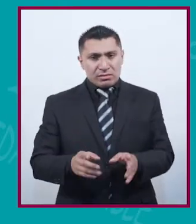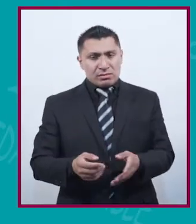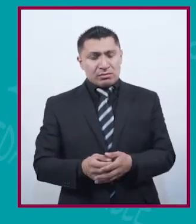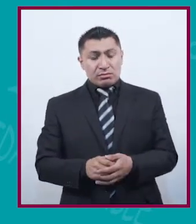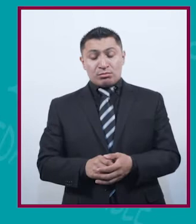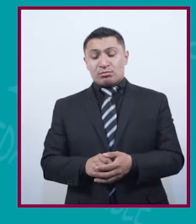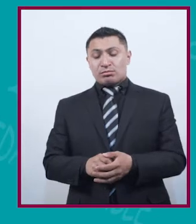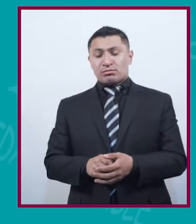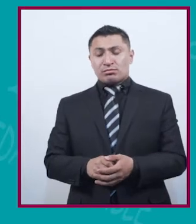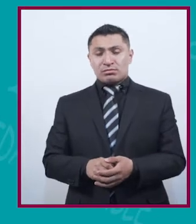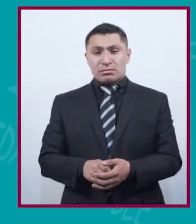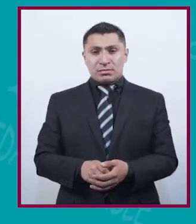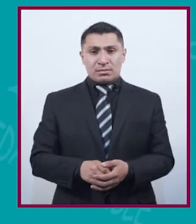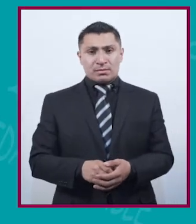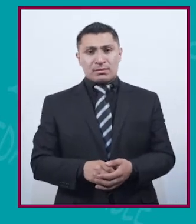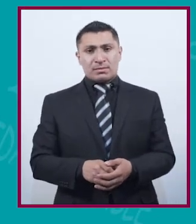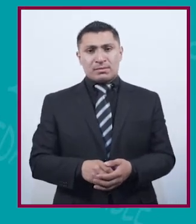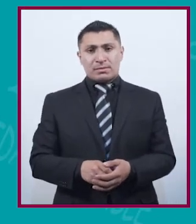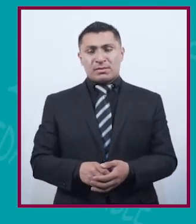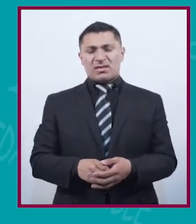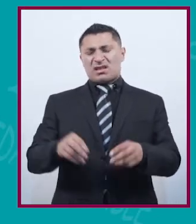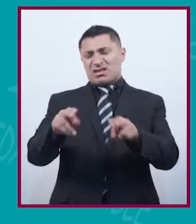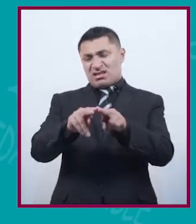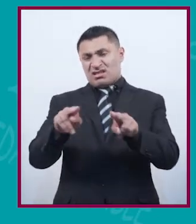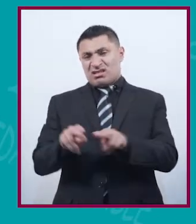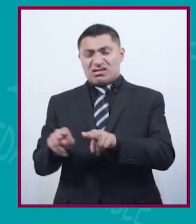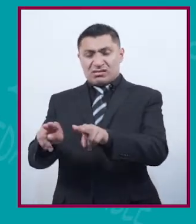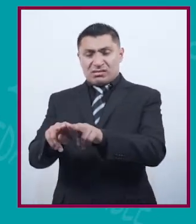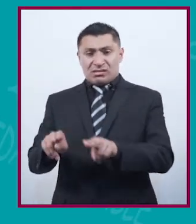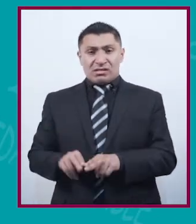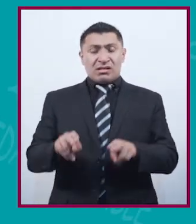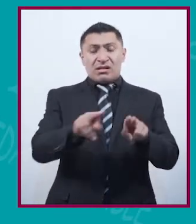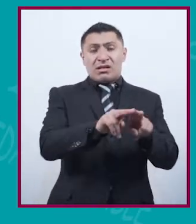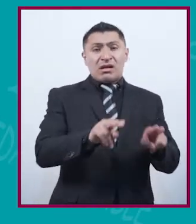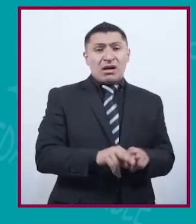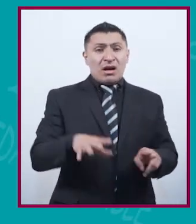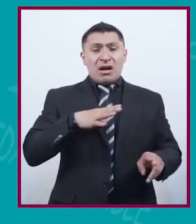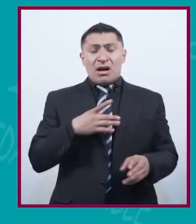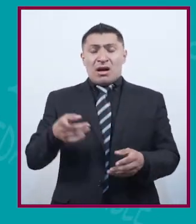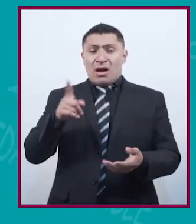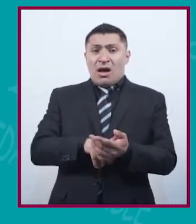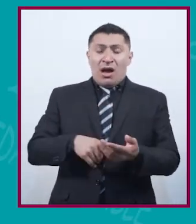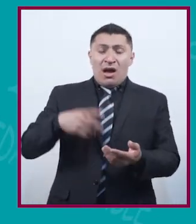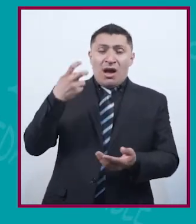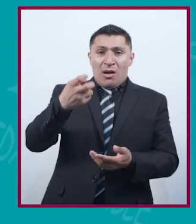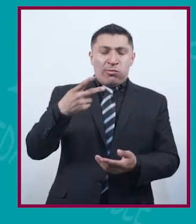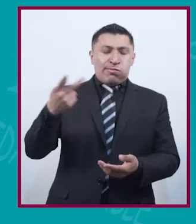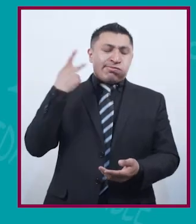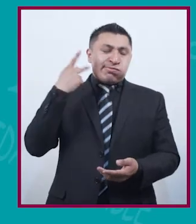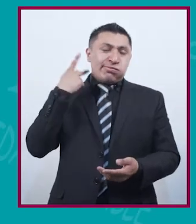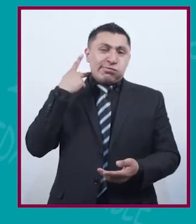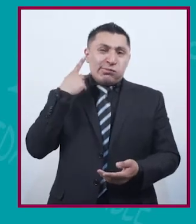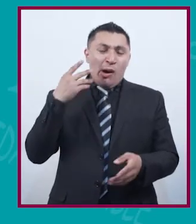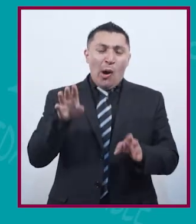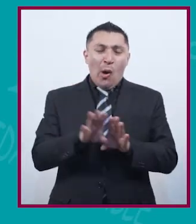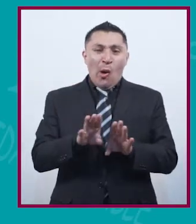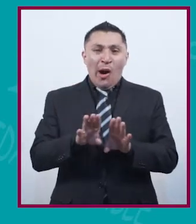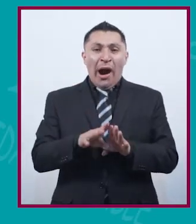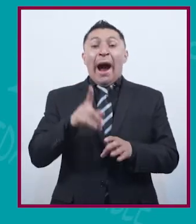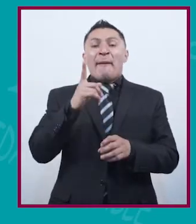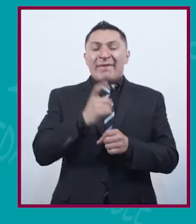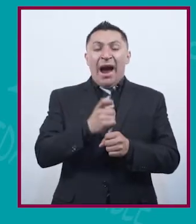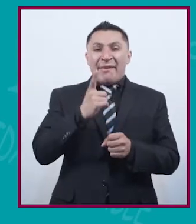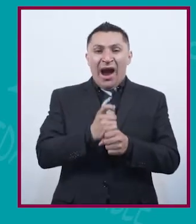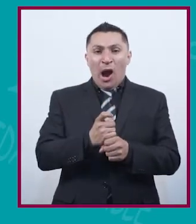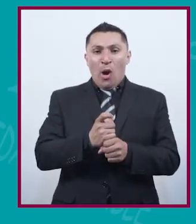con estos fervientes nacionalismos que se encontraban en el escenario político,